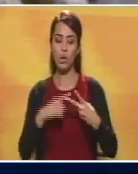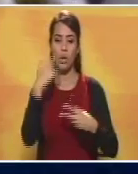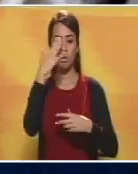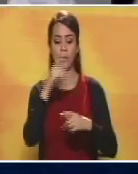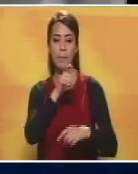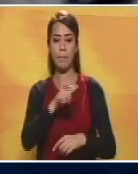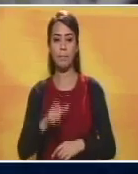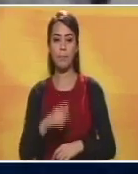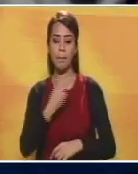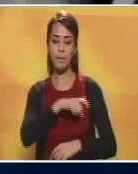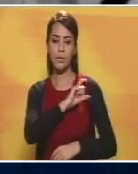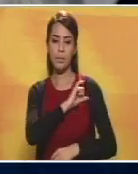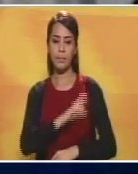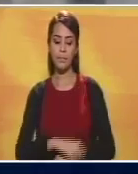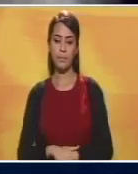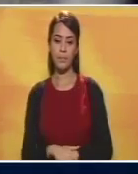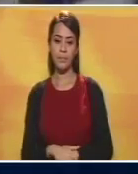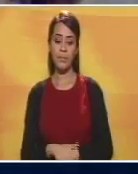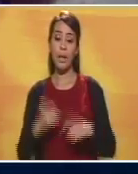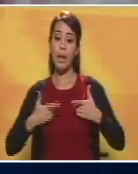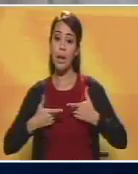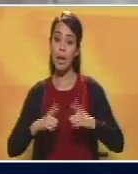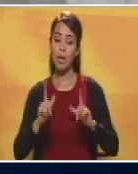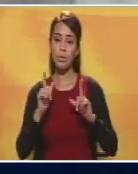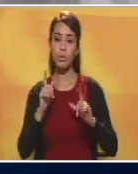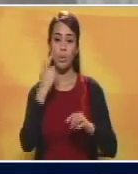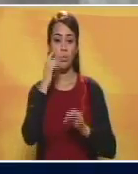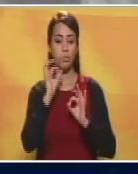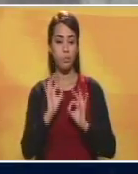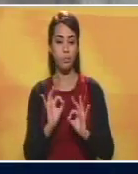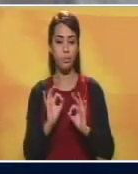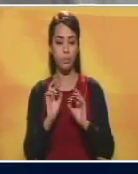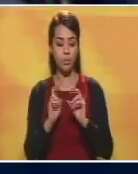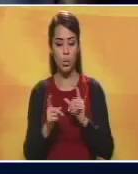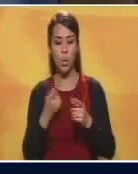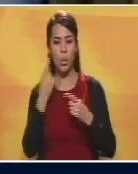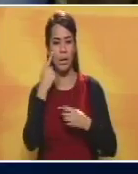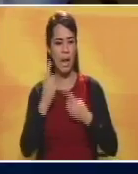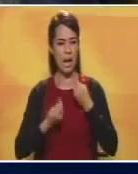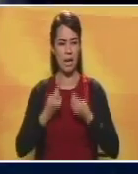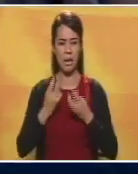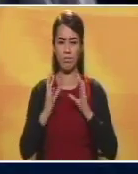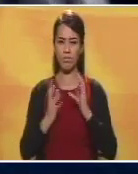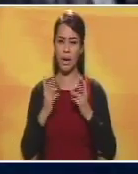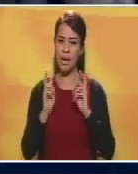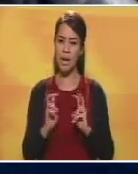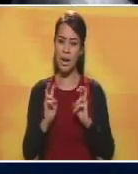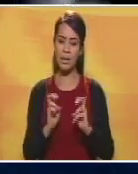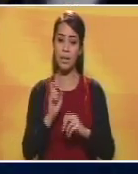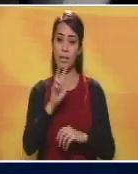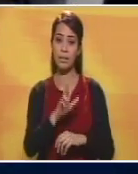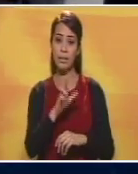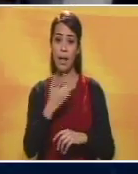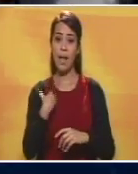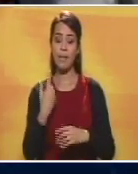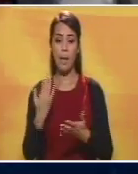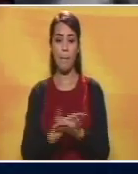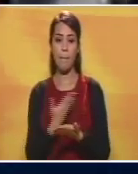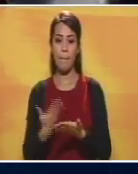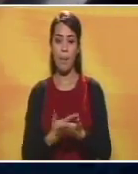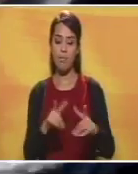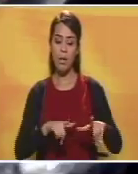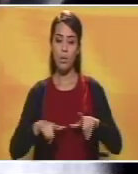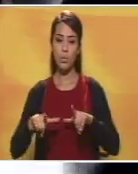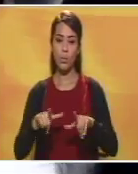Española. Las autoridades seguían una expedición sospechosa de 3 contenedores de plátanos que llegaron al